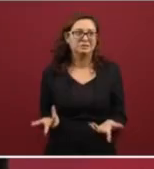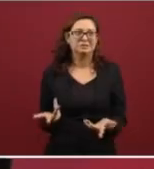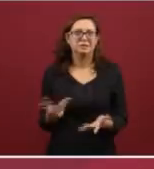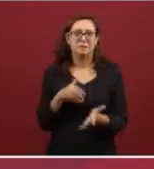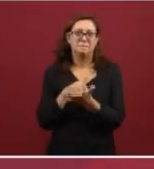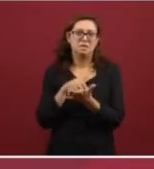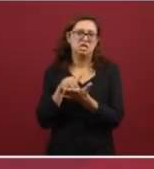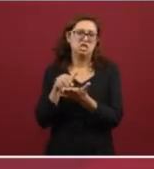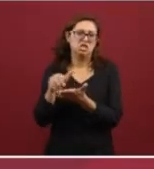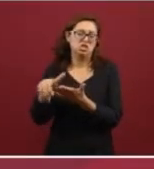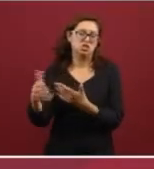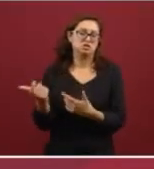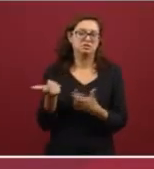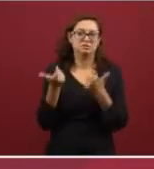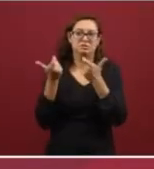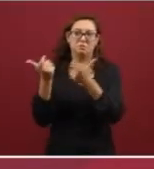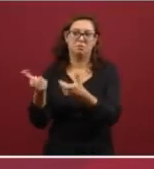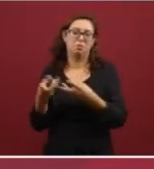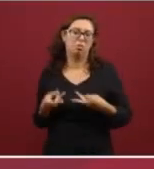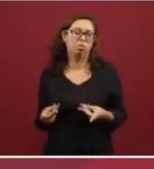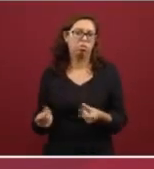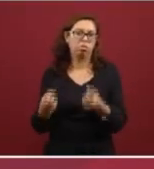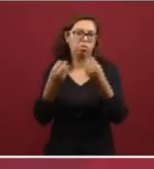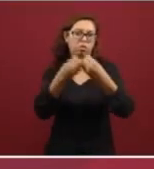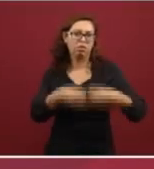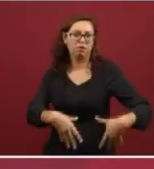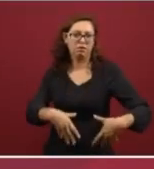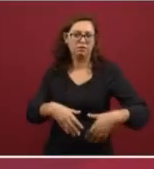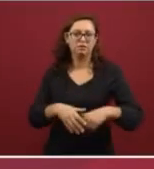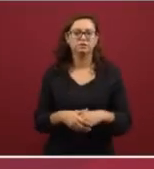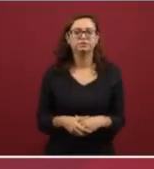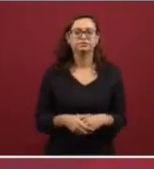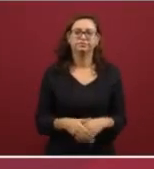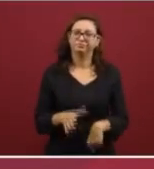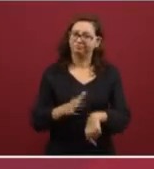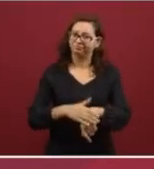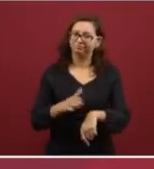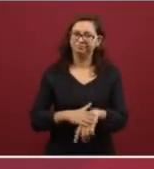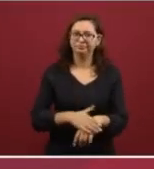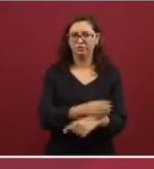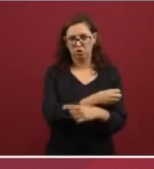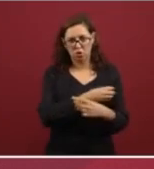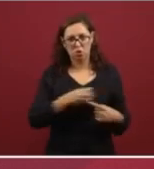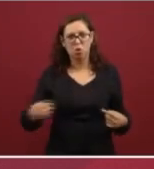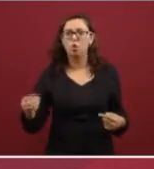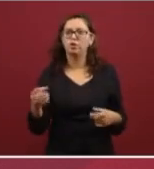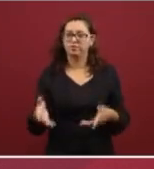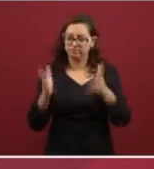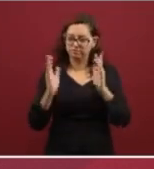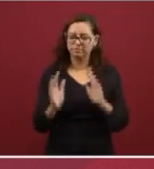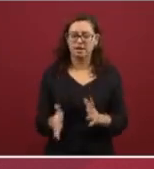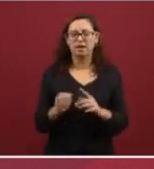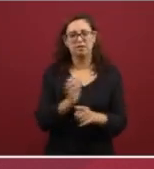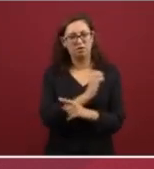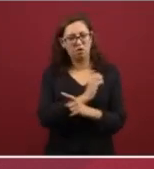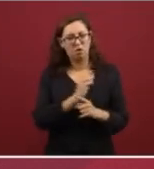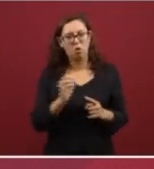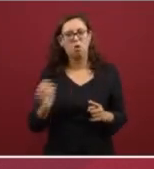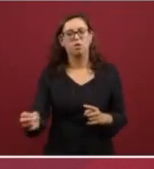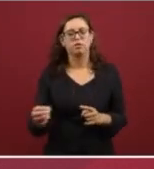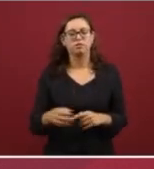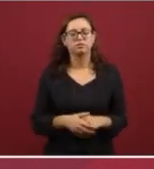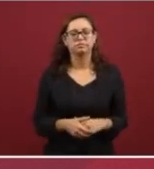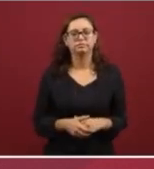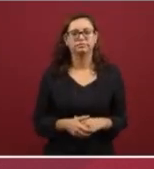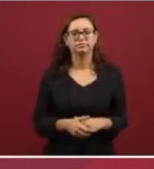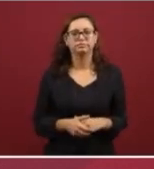pesos. Y ya vamos a poner orden en este tema. El